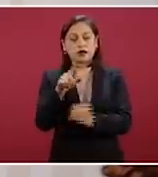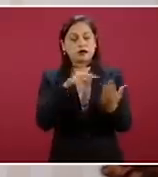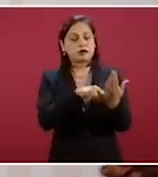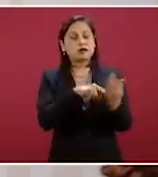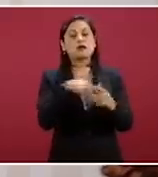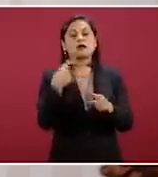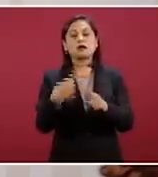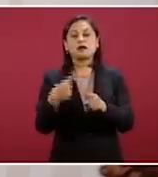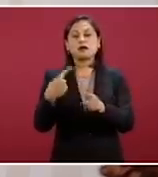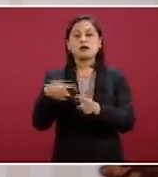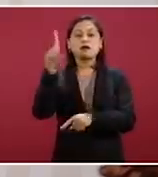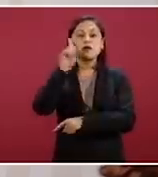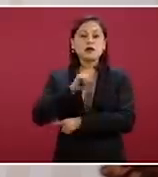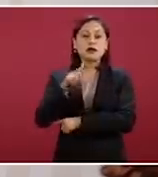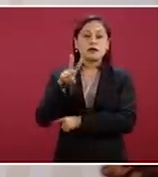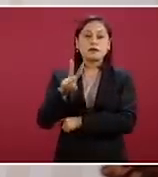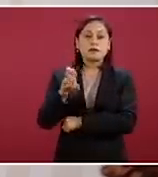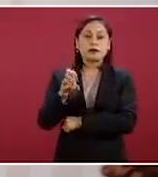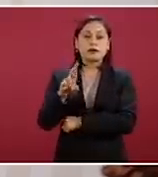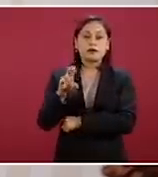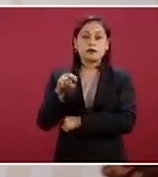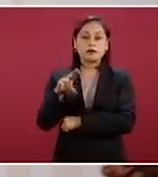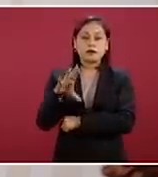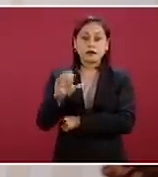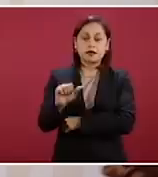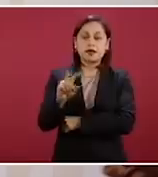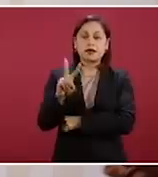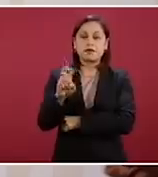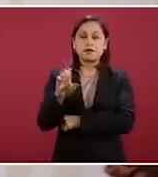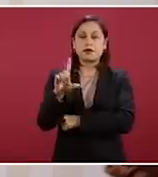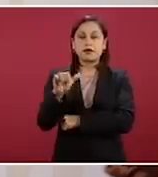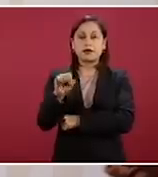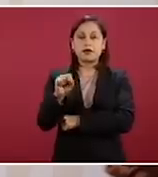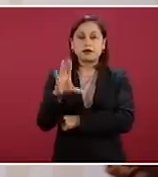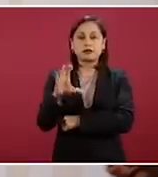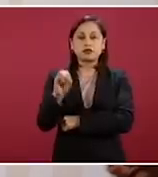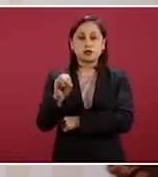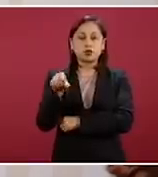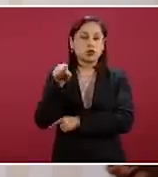Verónica Velasco. Es una mujer extraordinaria que